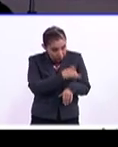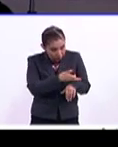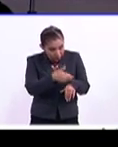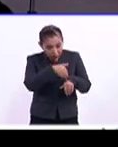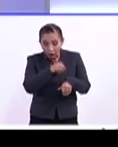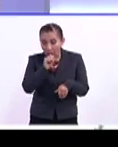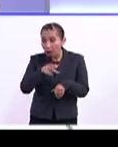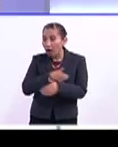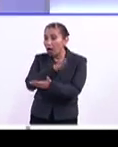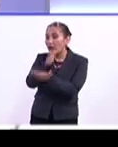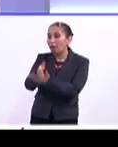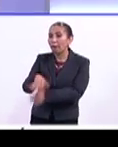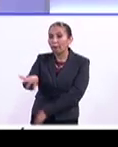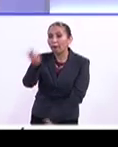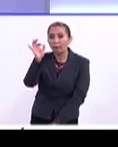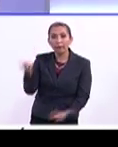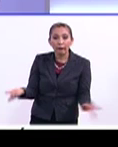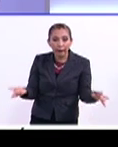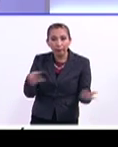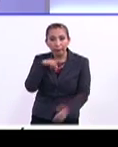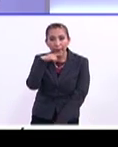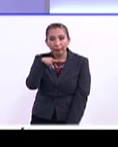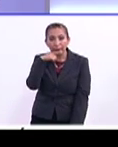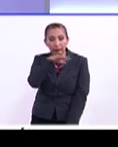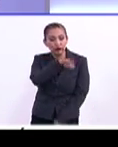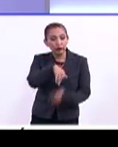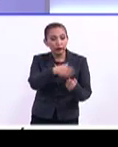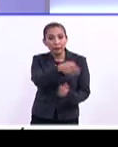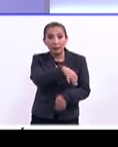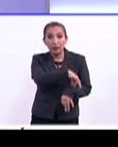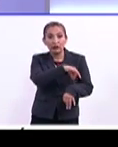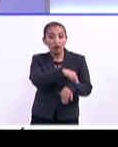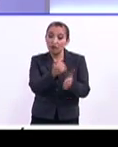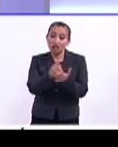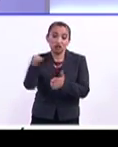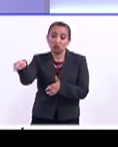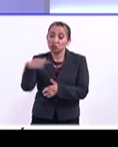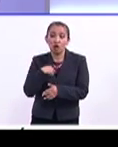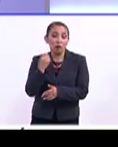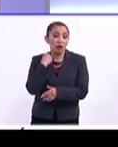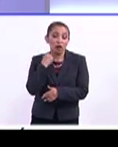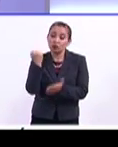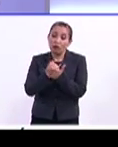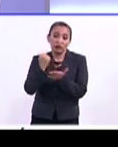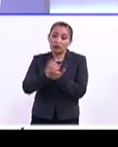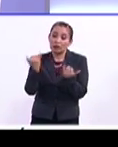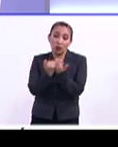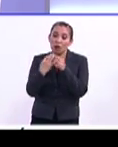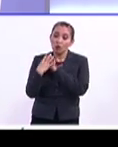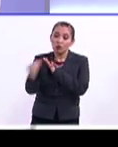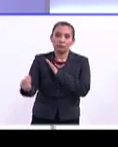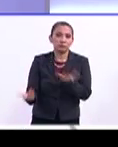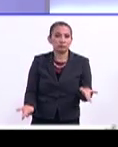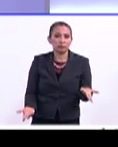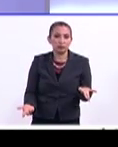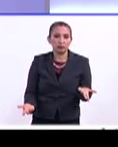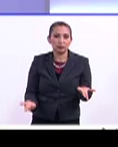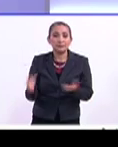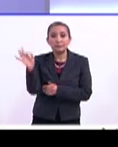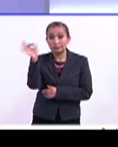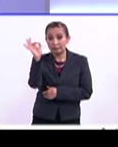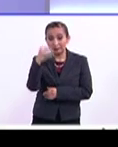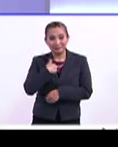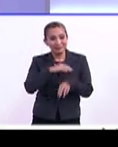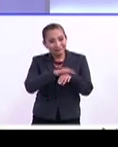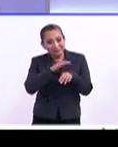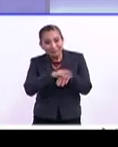familia va a decidir por ellos. Si toda su familia fue médicos, todos son abogados, todos son contadores, él tiene que ser lo mismo. O si resulta que mi